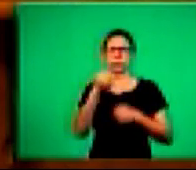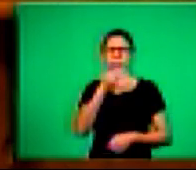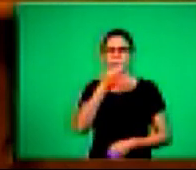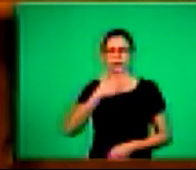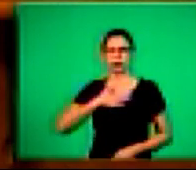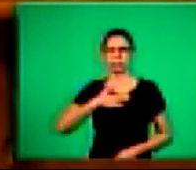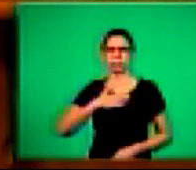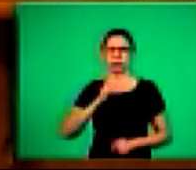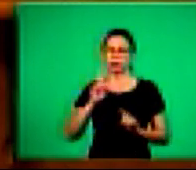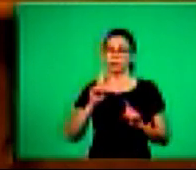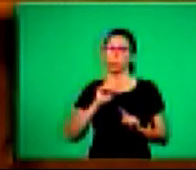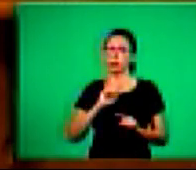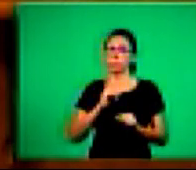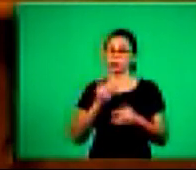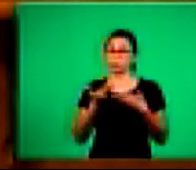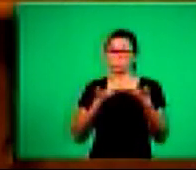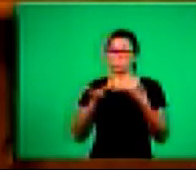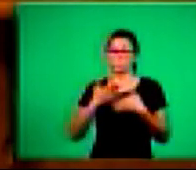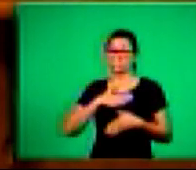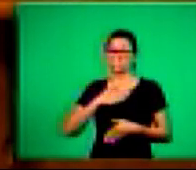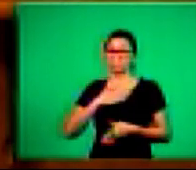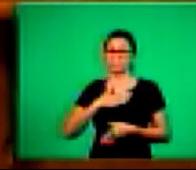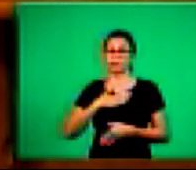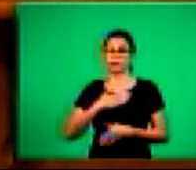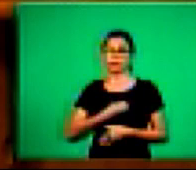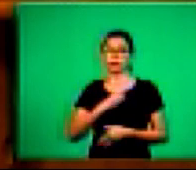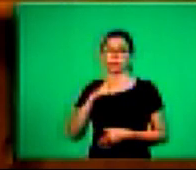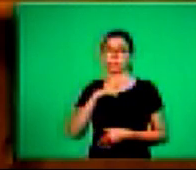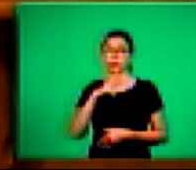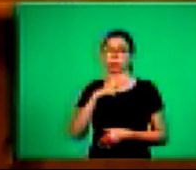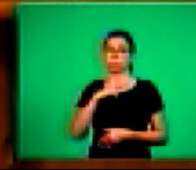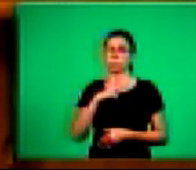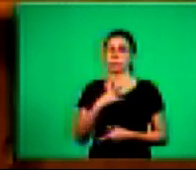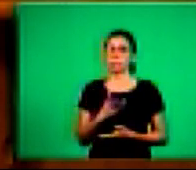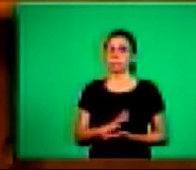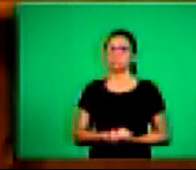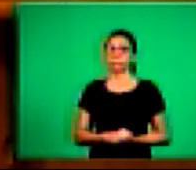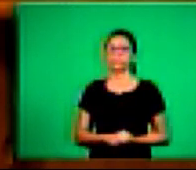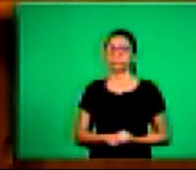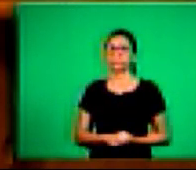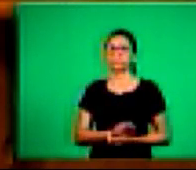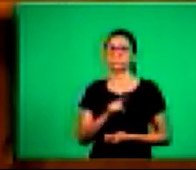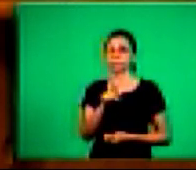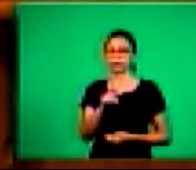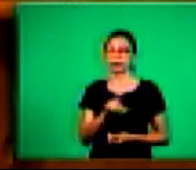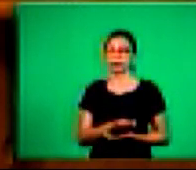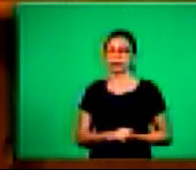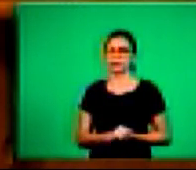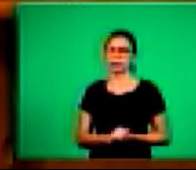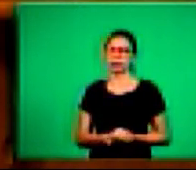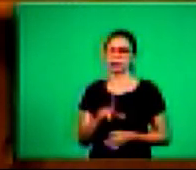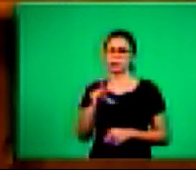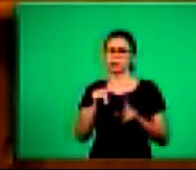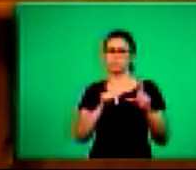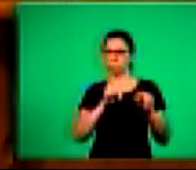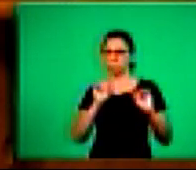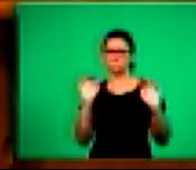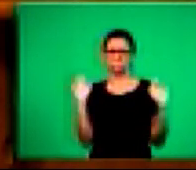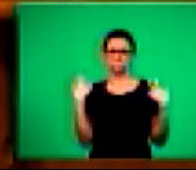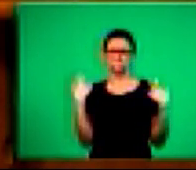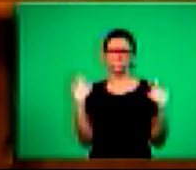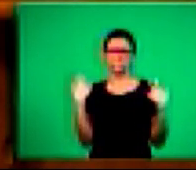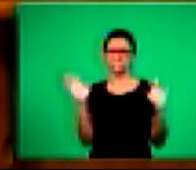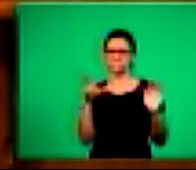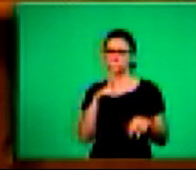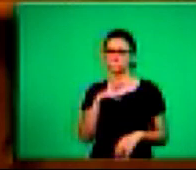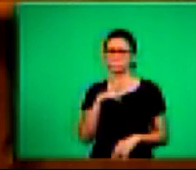yo tengo yo voy a cuidar de mi vida tú tienes que estar escuchando la palabra para tomar sus propias decisiones y